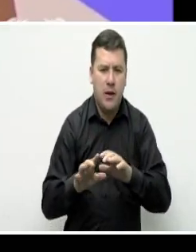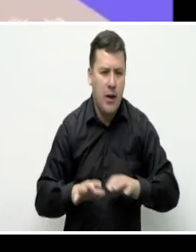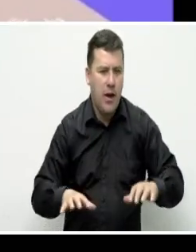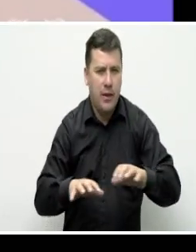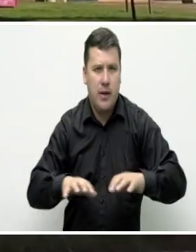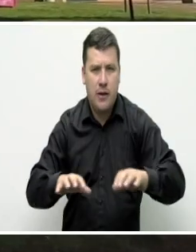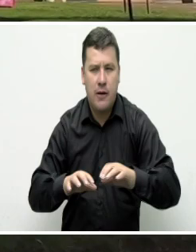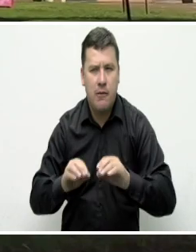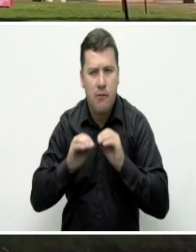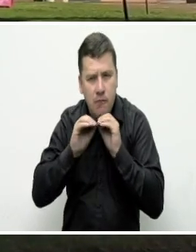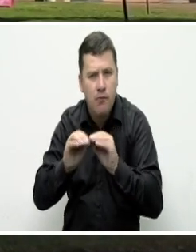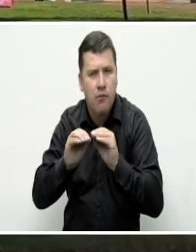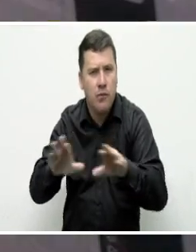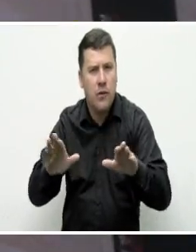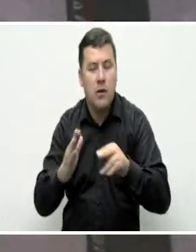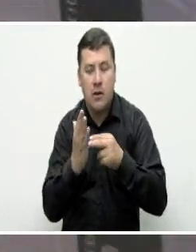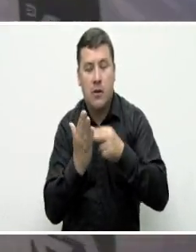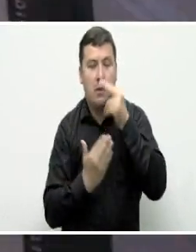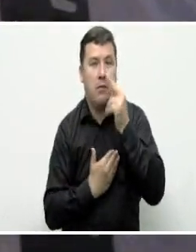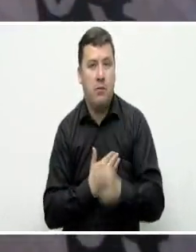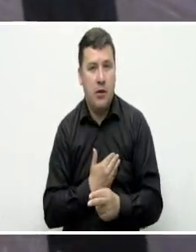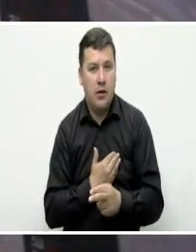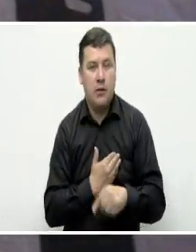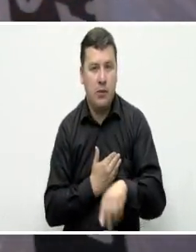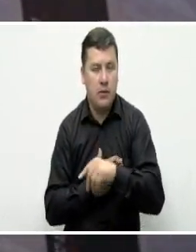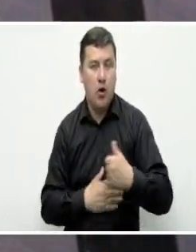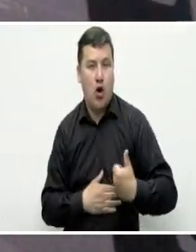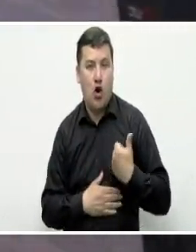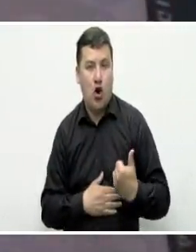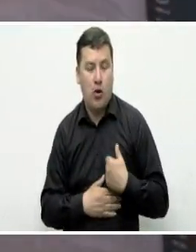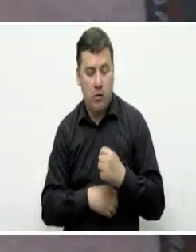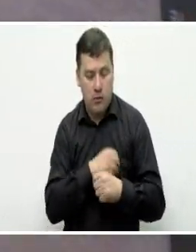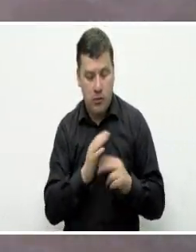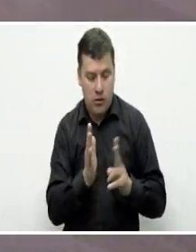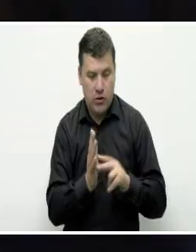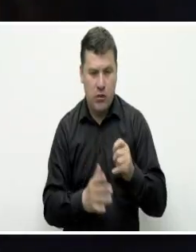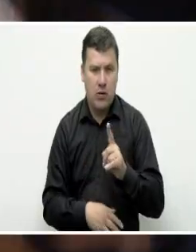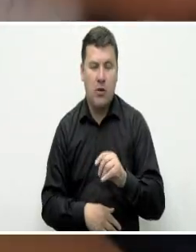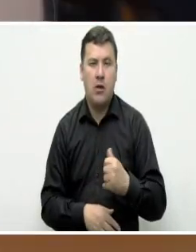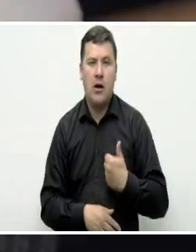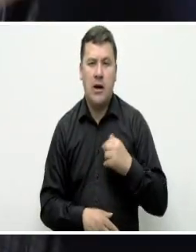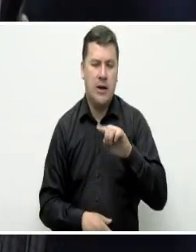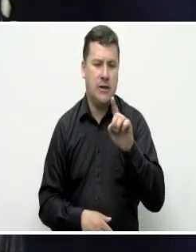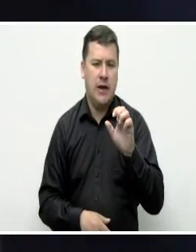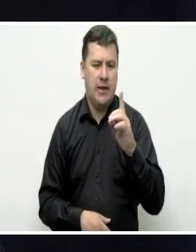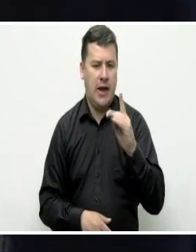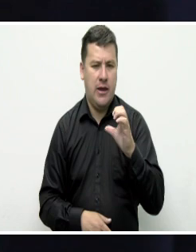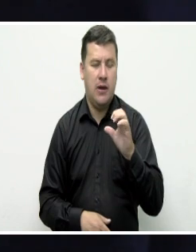actividades. A través del proyecto Voto Estudiantil 2018, liderado por el SEDAE,